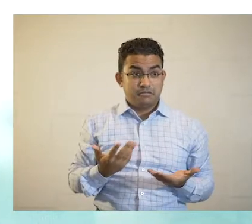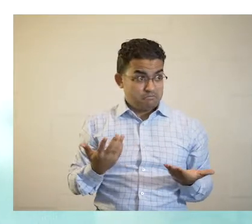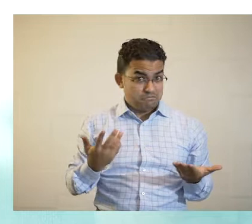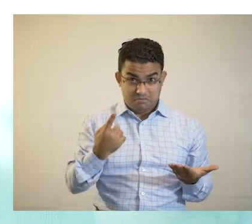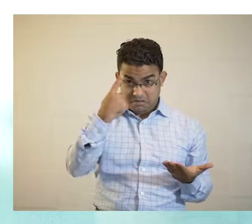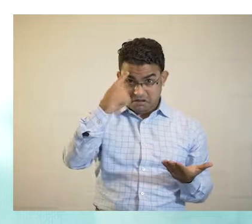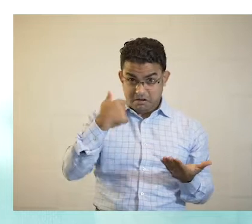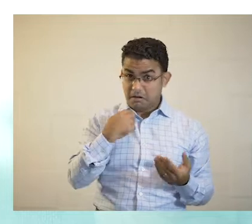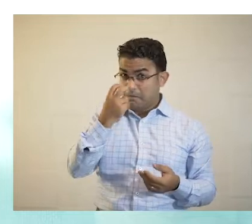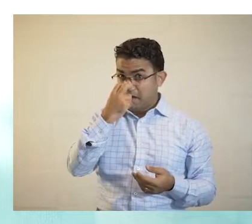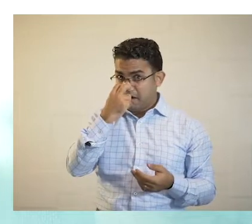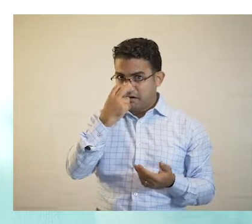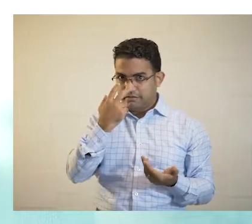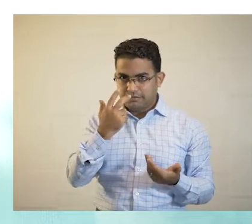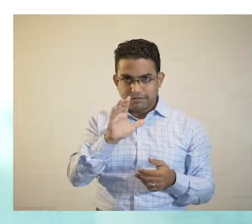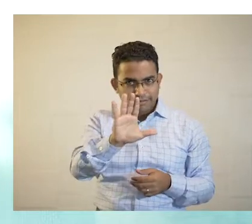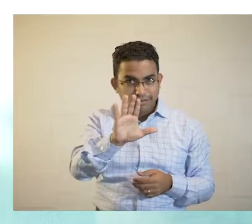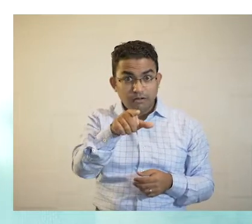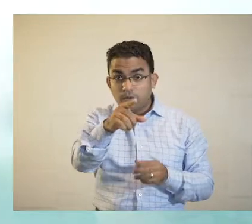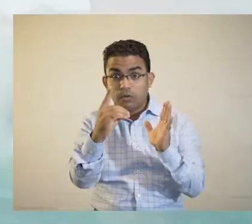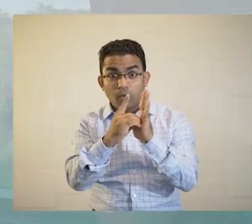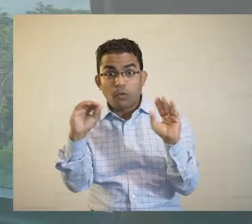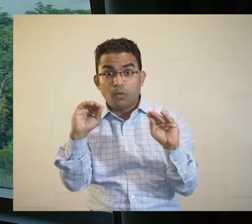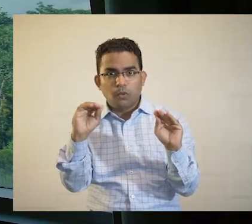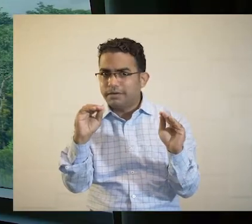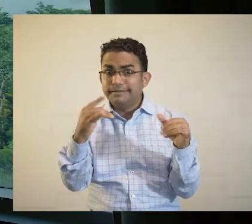dice que yo no soy una persona con discapacidad?